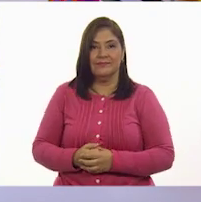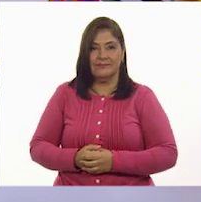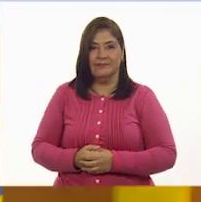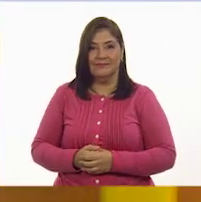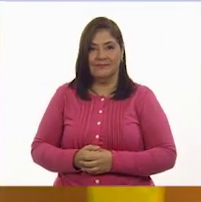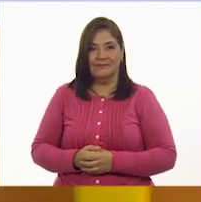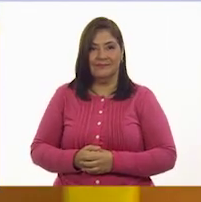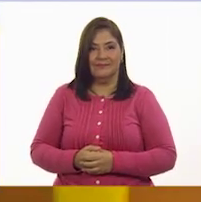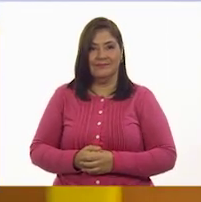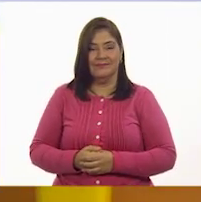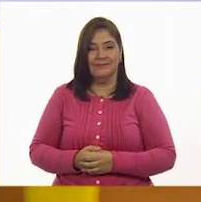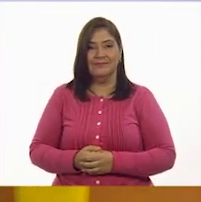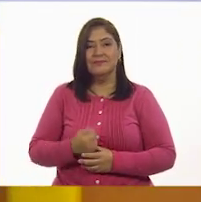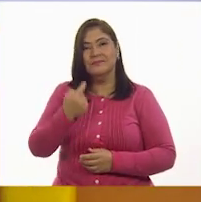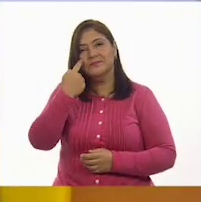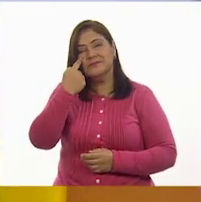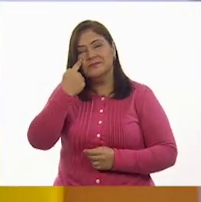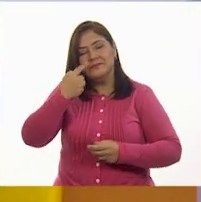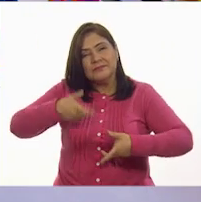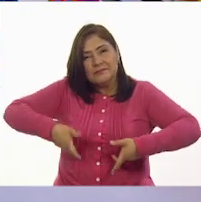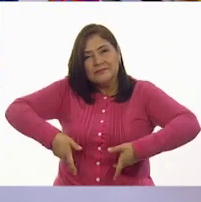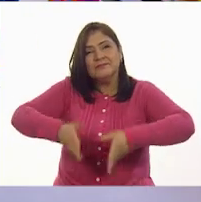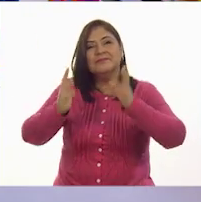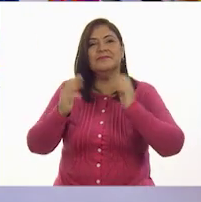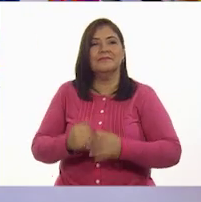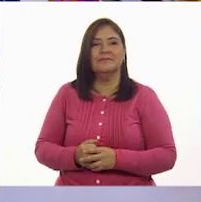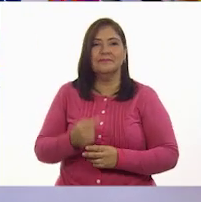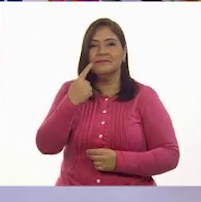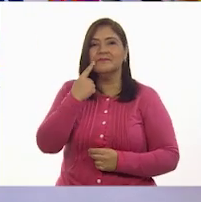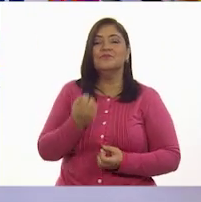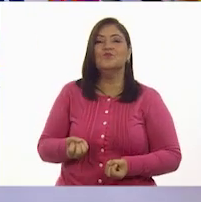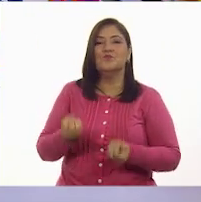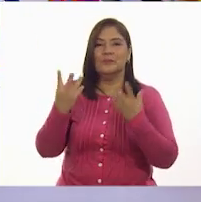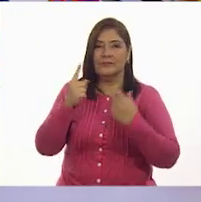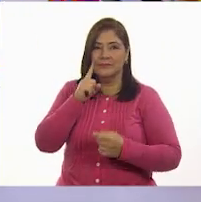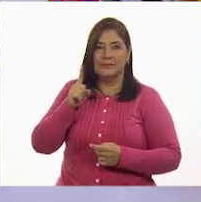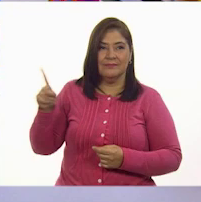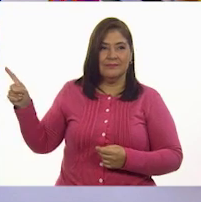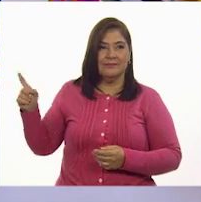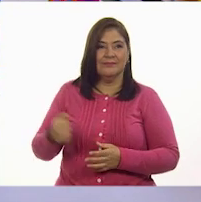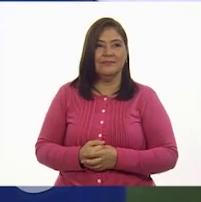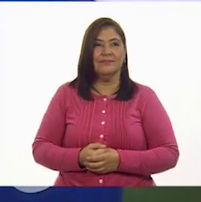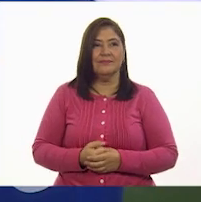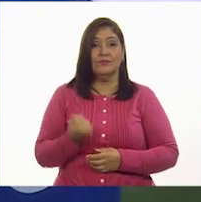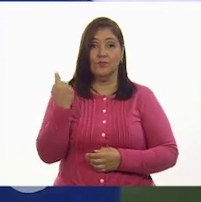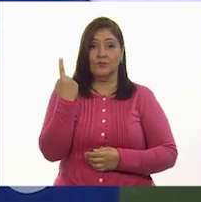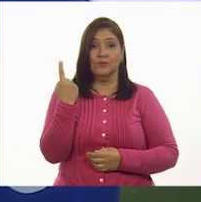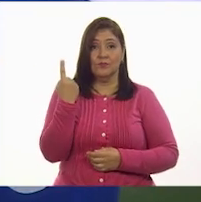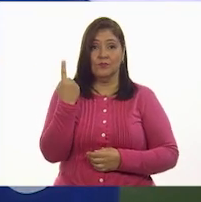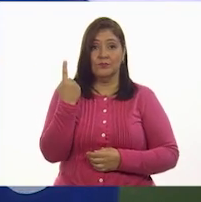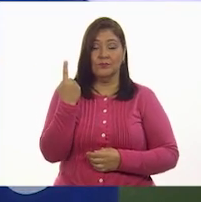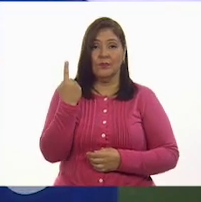el dado. Vamos a lanzarlo y vamos a ver cuánto nos sale. Uno.